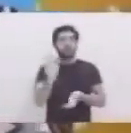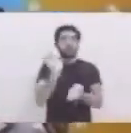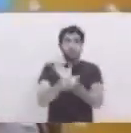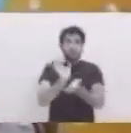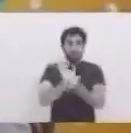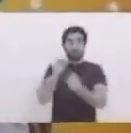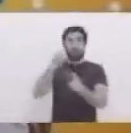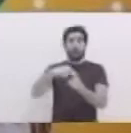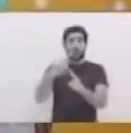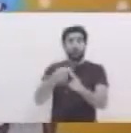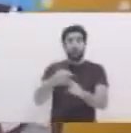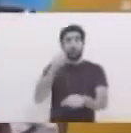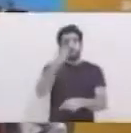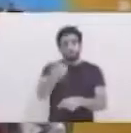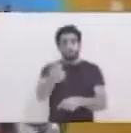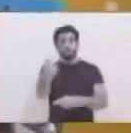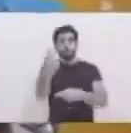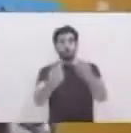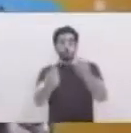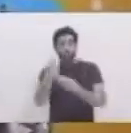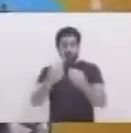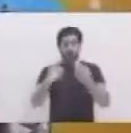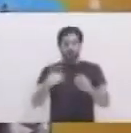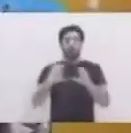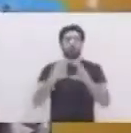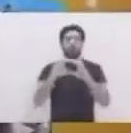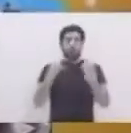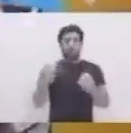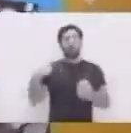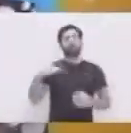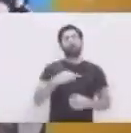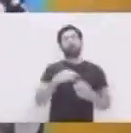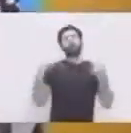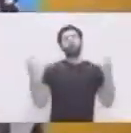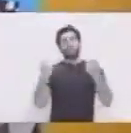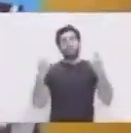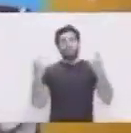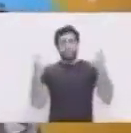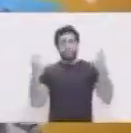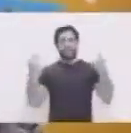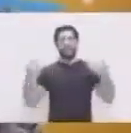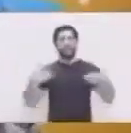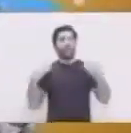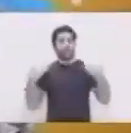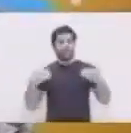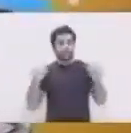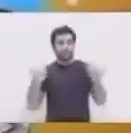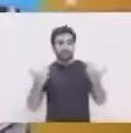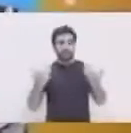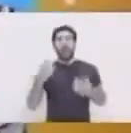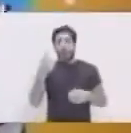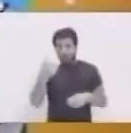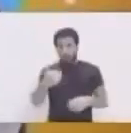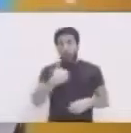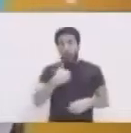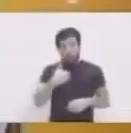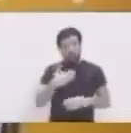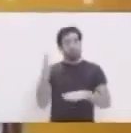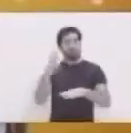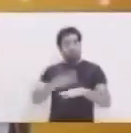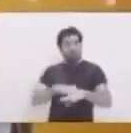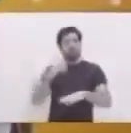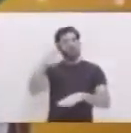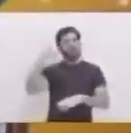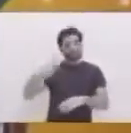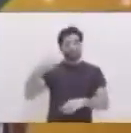te espera. Cuando regreses a clases lo vamos a celebrar con mucha alegría. Vendrán muchos más días del niño